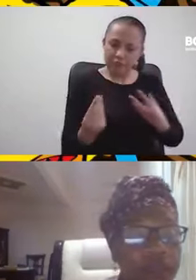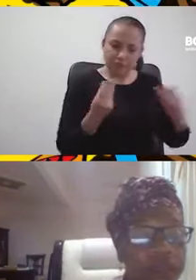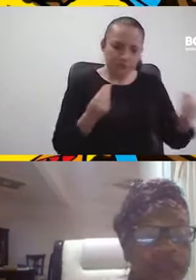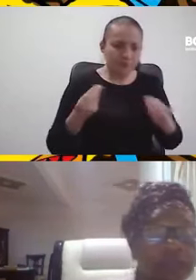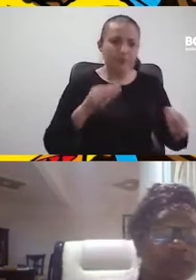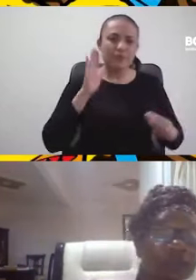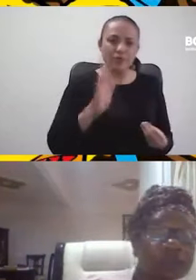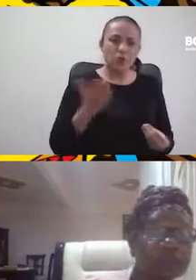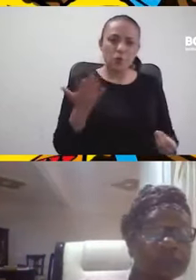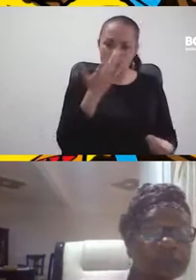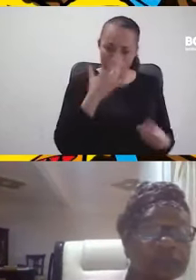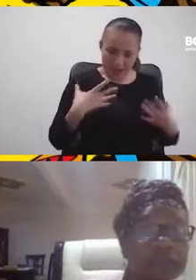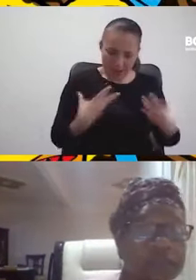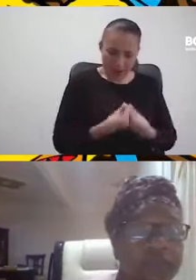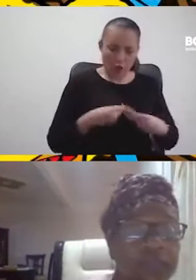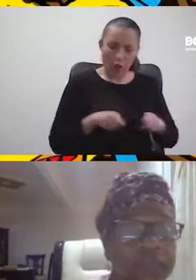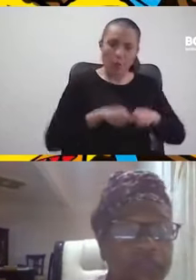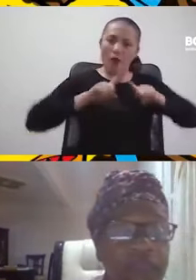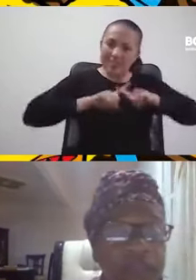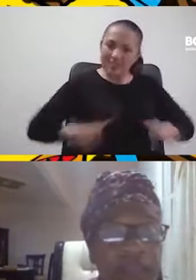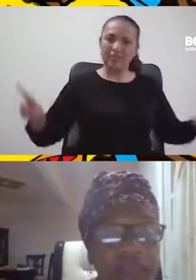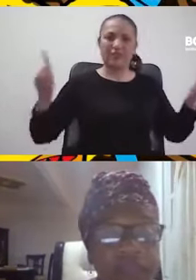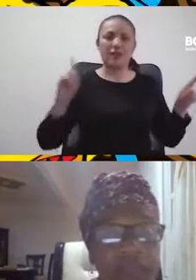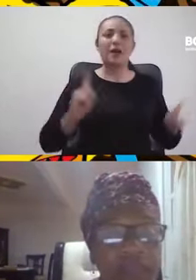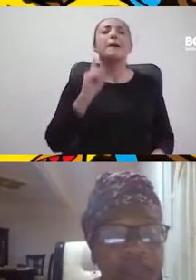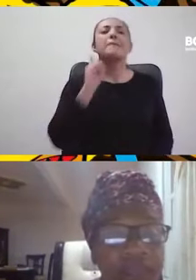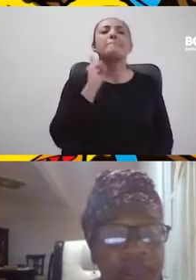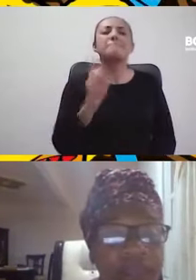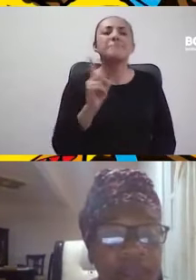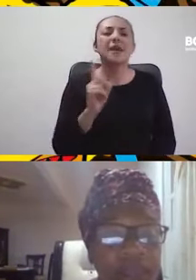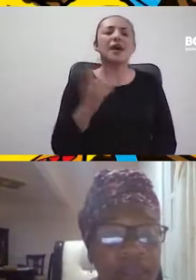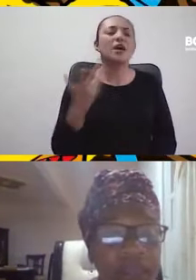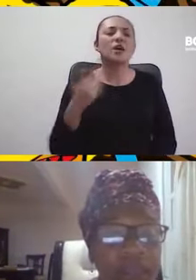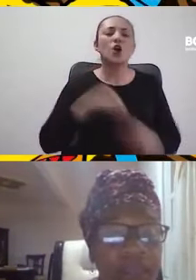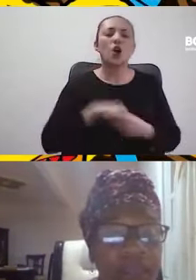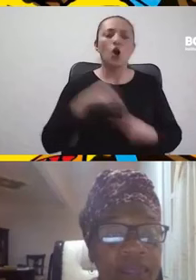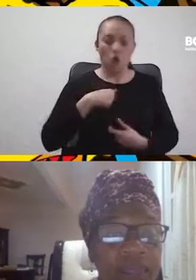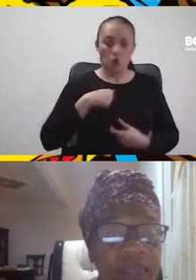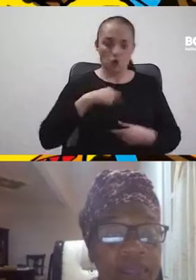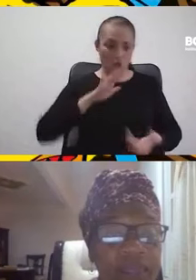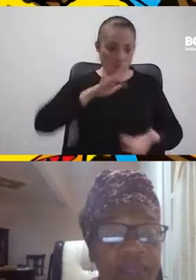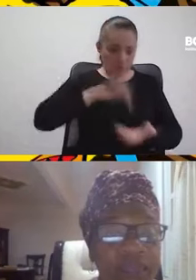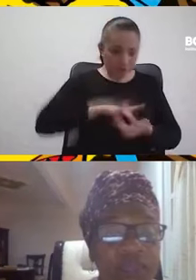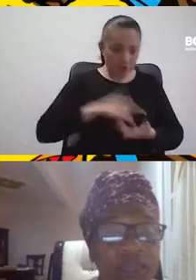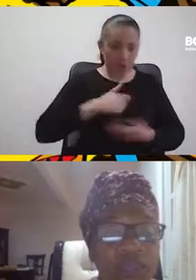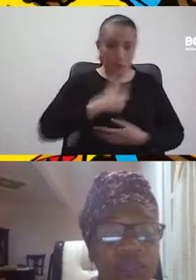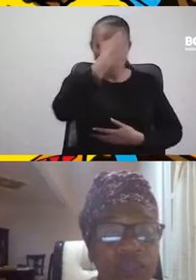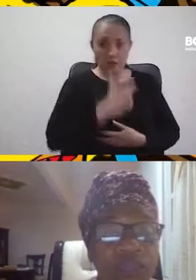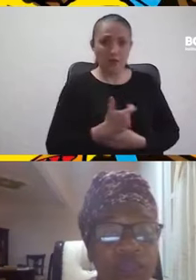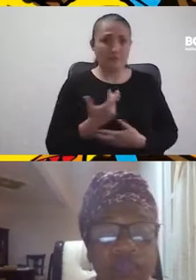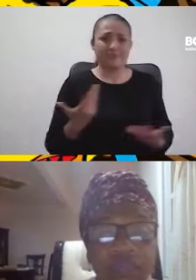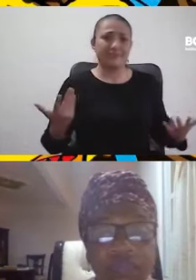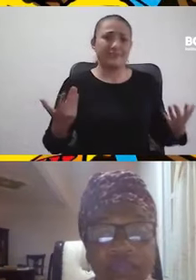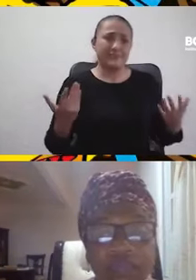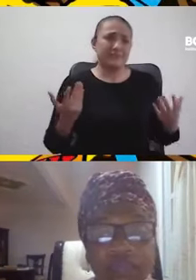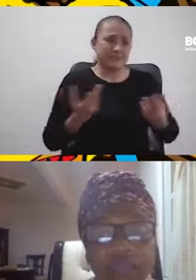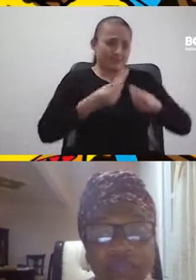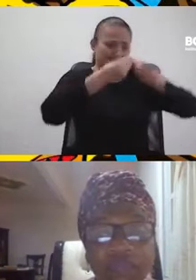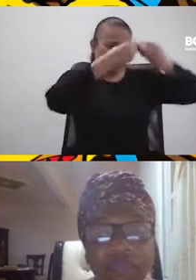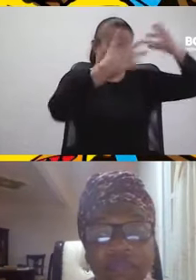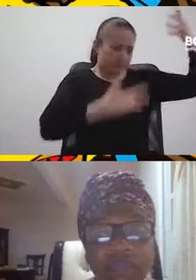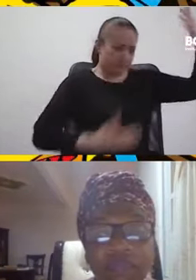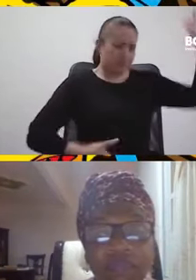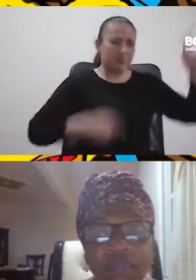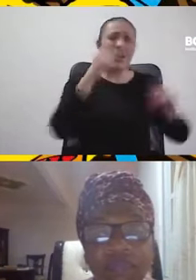como pueblo negro. Lo que pasa es que uno como autor y como individuo tiene un millón de cosas positivas, pero siempre va a